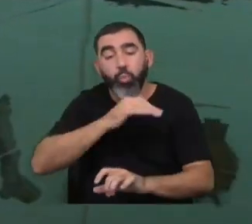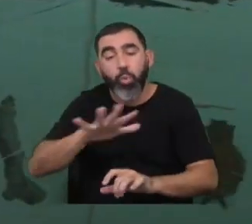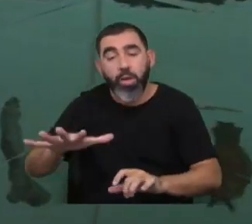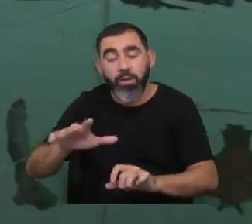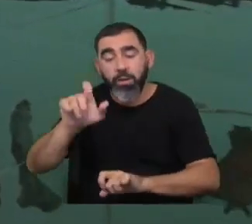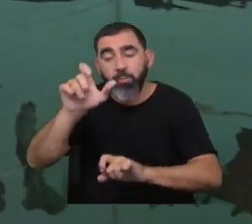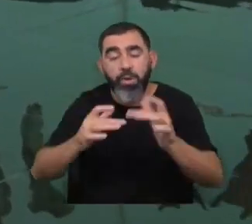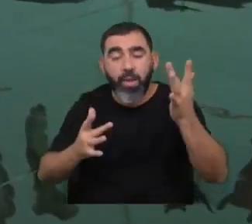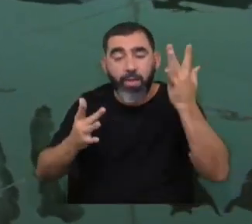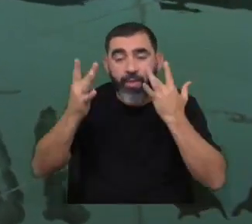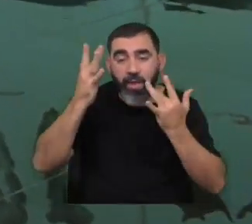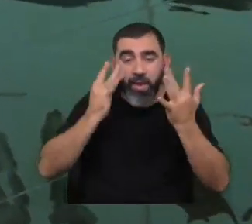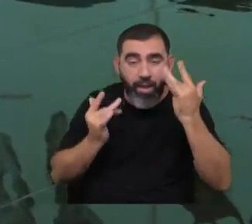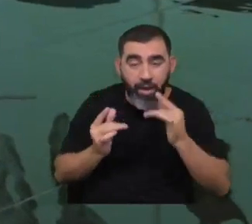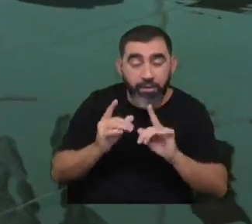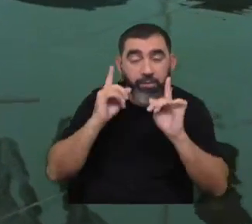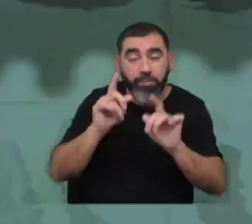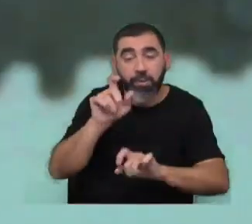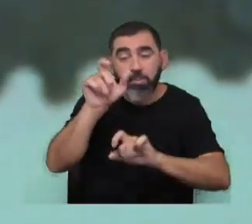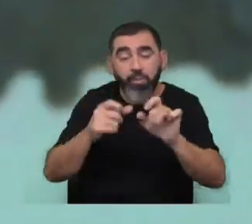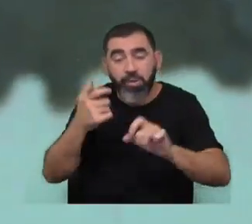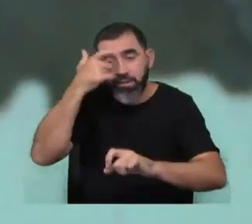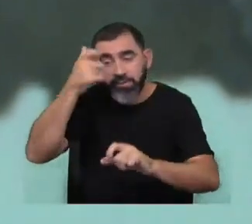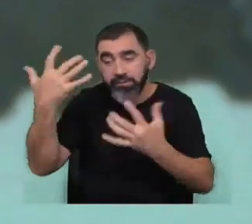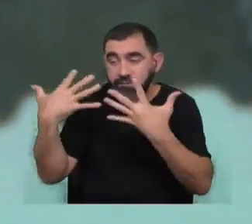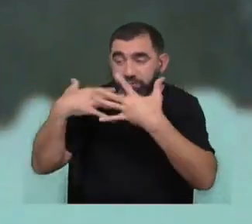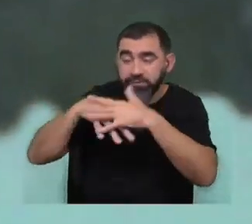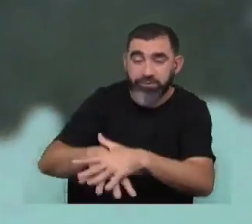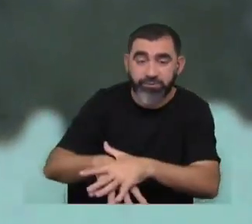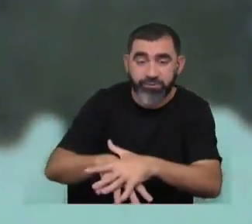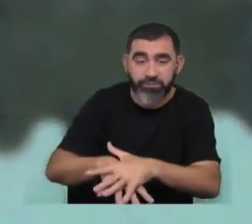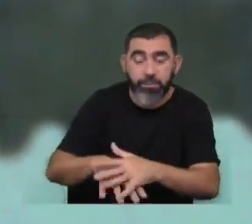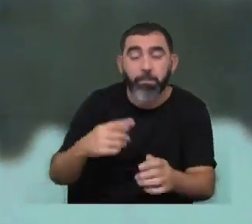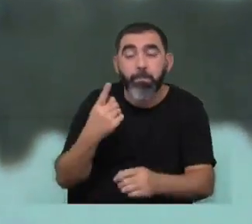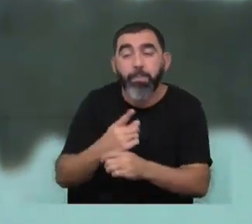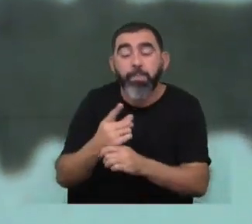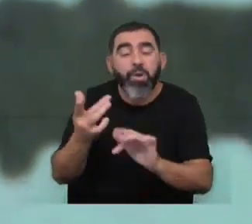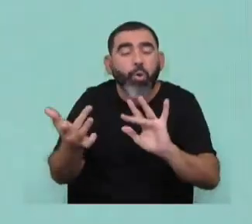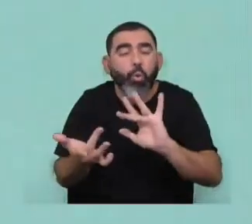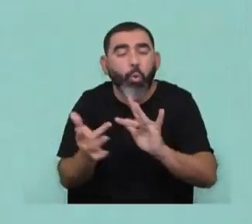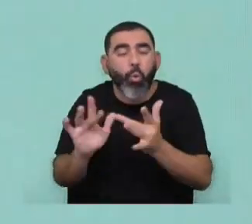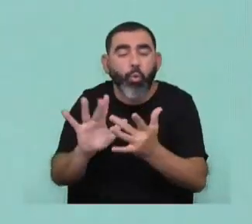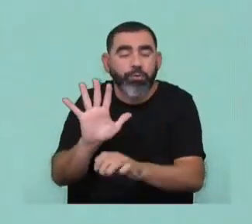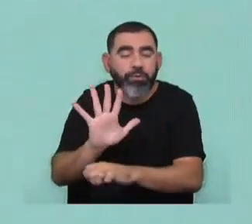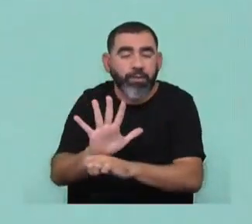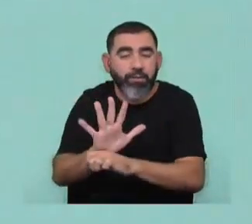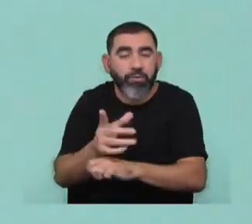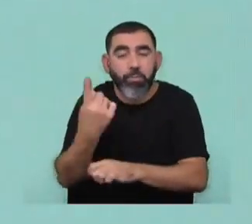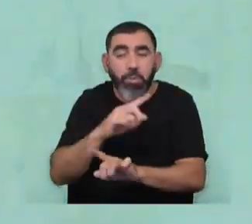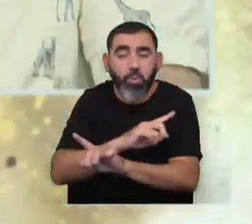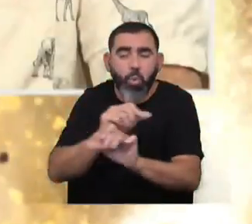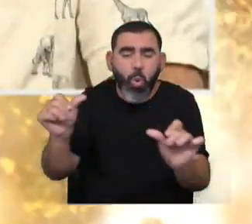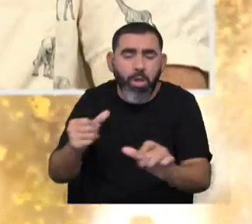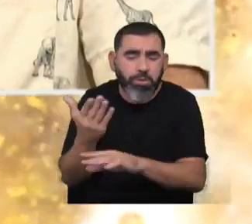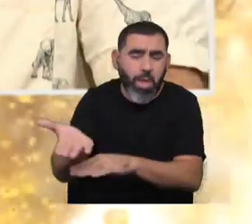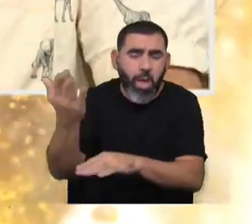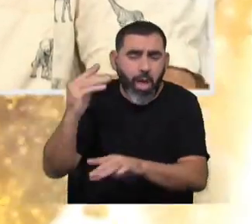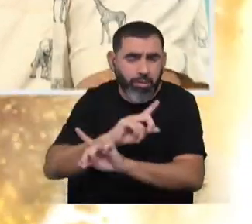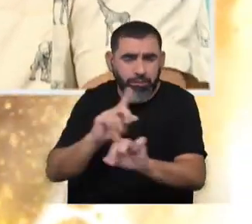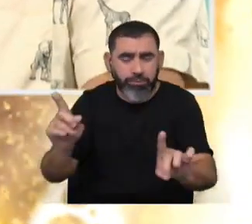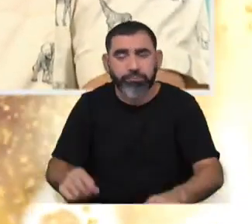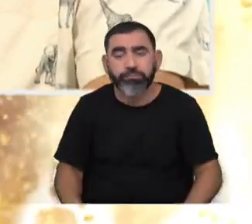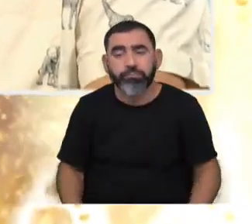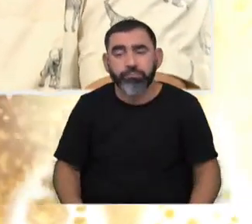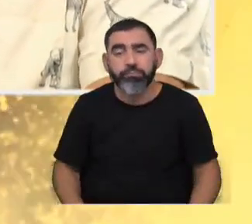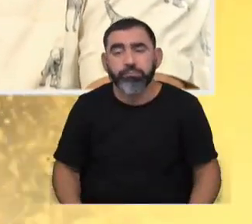arte con personas que venían de la ciencia, y ese fue como mi primer acercamiento, pero no era algo que hacía antes, hago